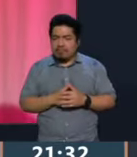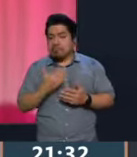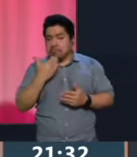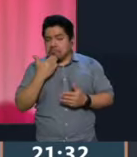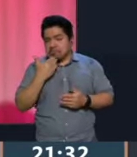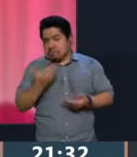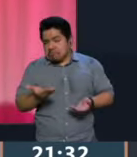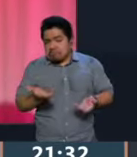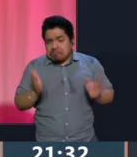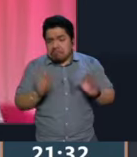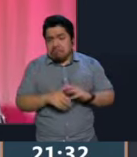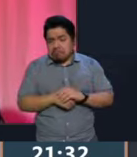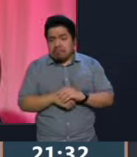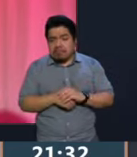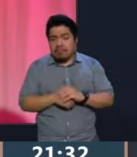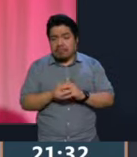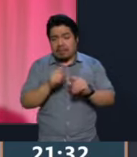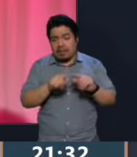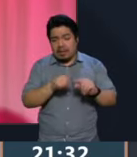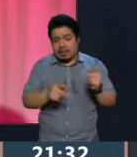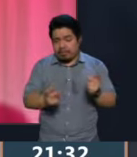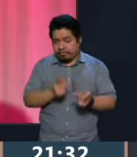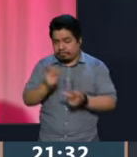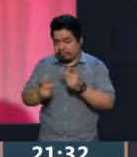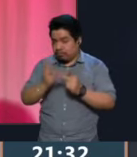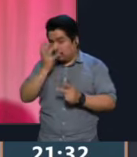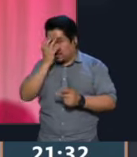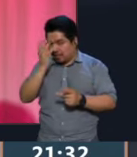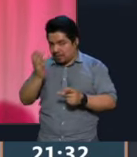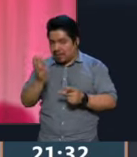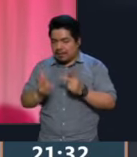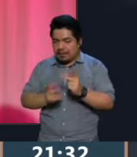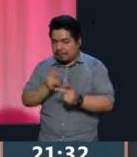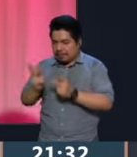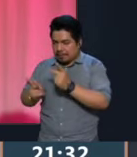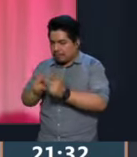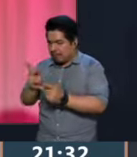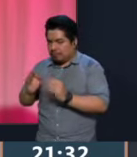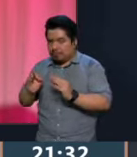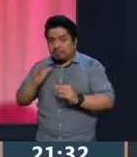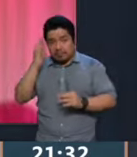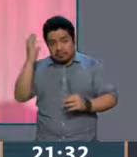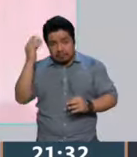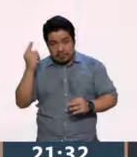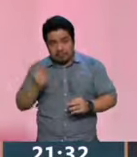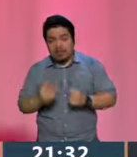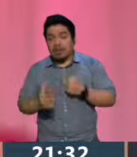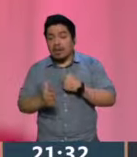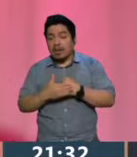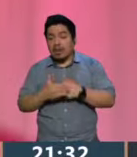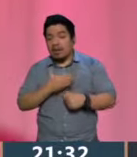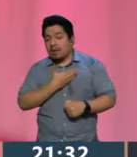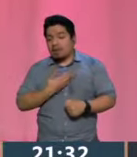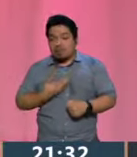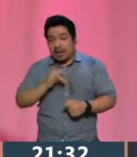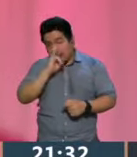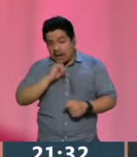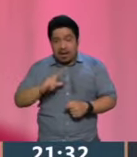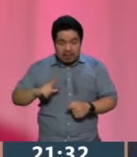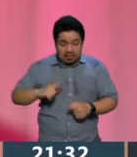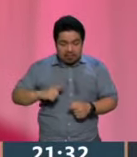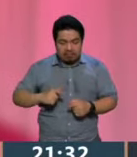bien. Creo que de acuerdo a todas las encuestas serias que se han mostrado, Clara Brugada será nuestra próxima jefa de gobierno, una